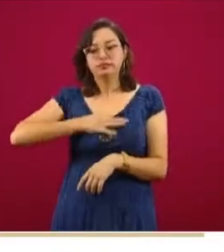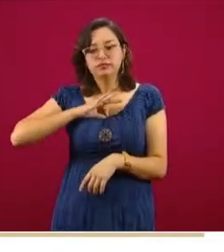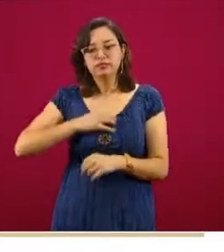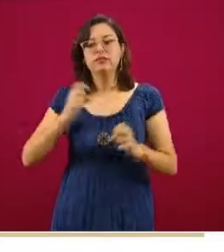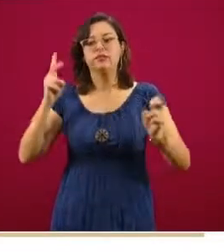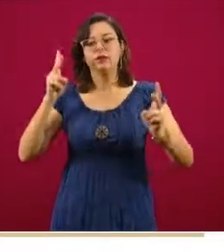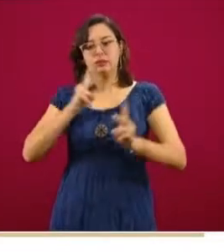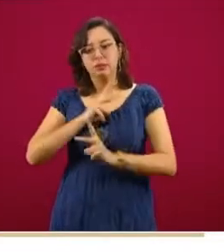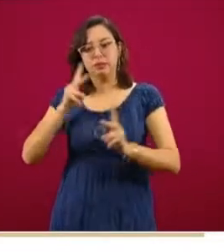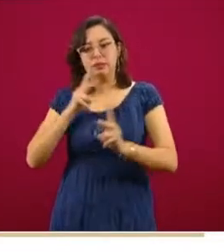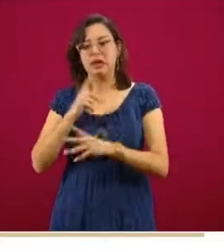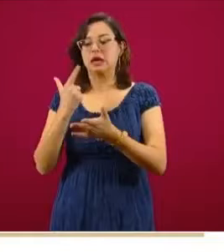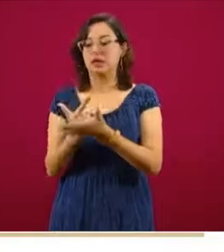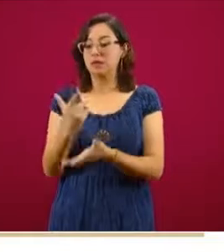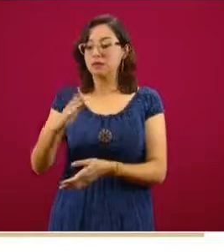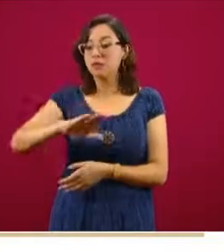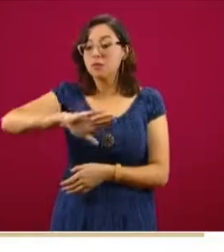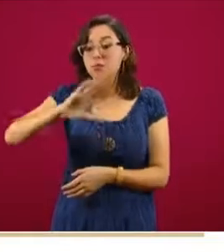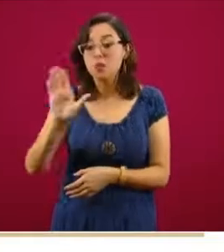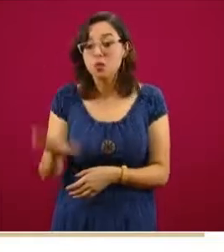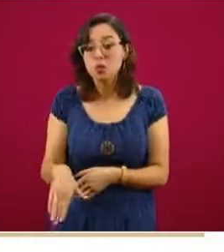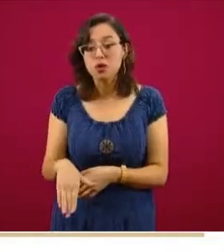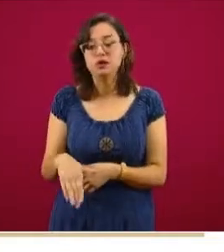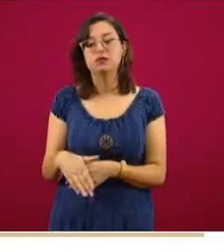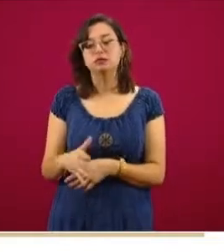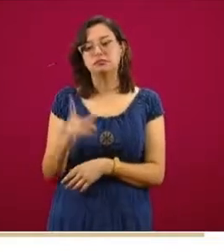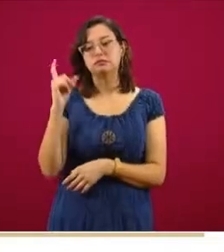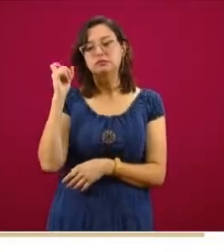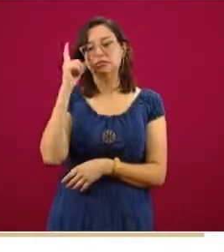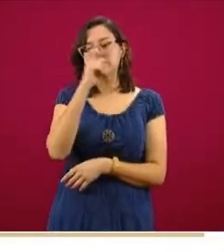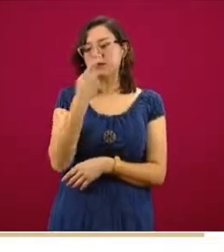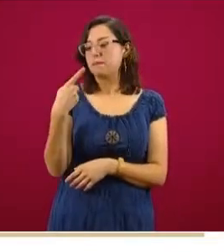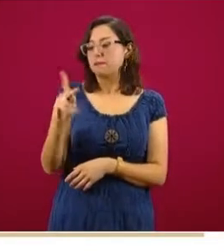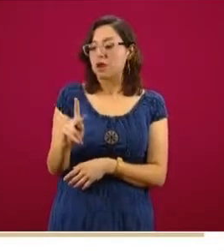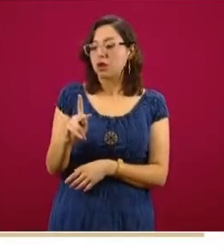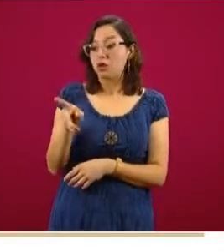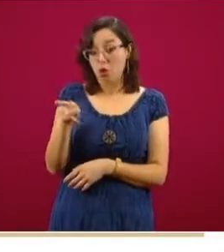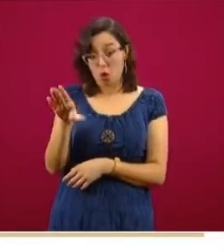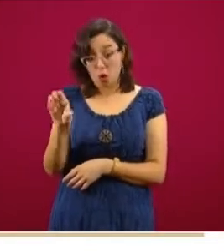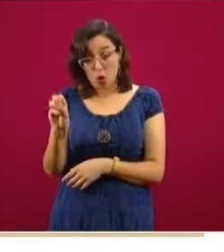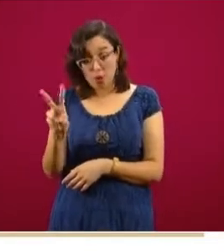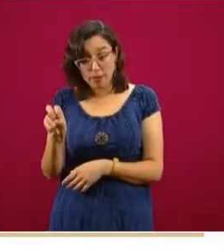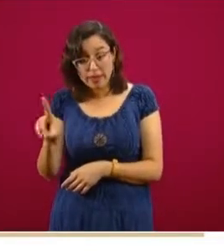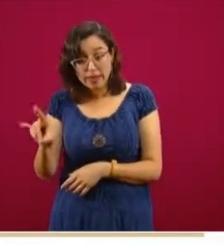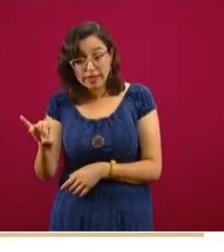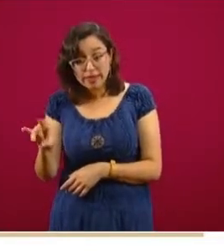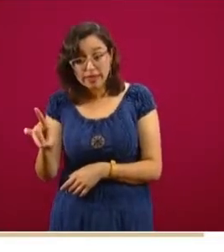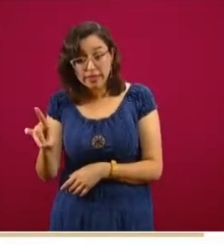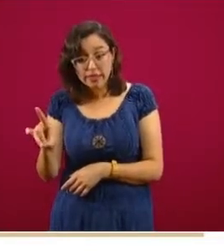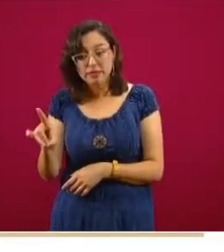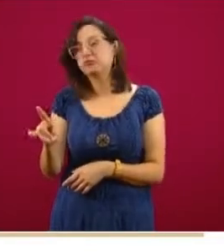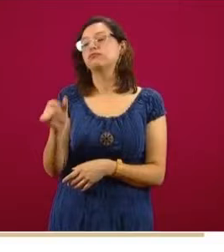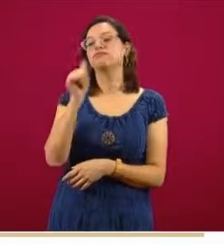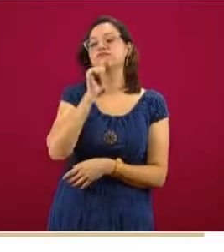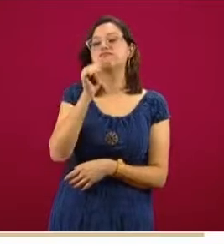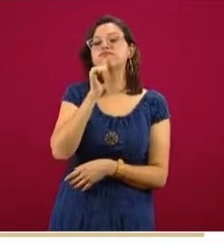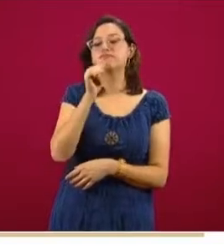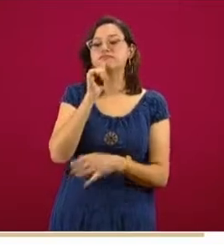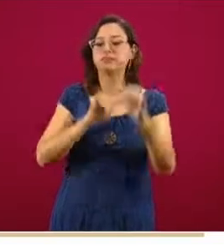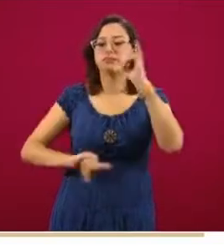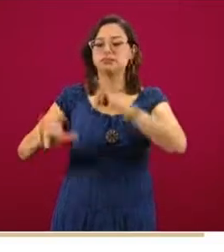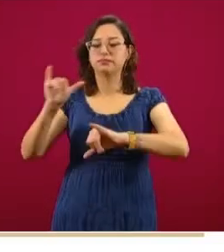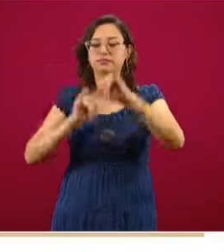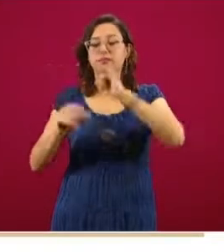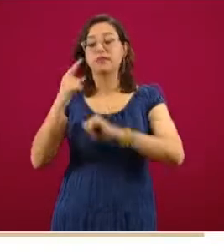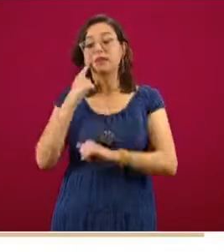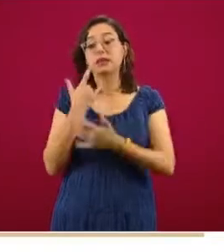grave, lamentablemente fallecieron a causa de las complicaciones, pero está pendiente todavía el resultado del laboratorio, pero las